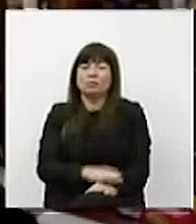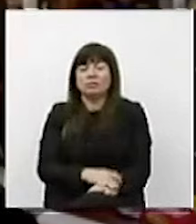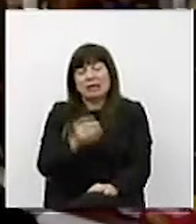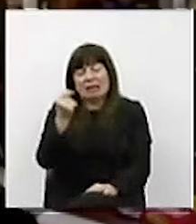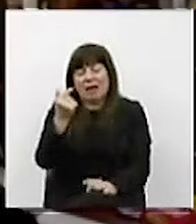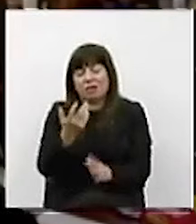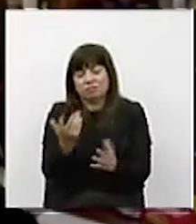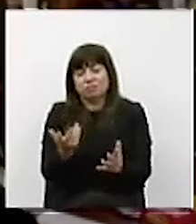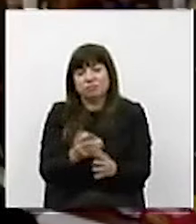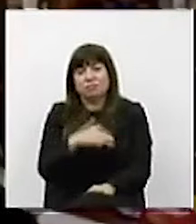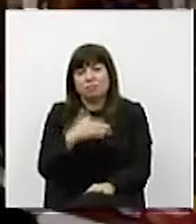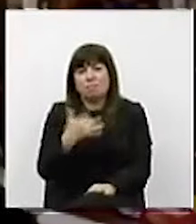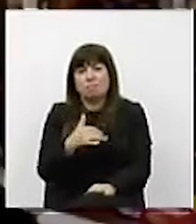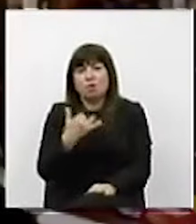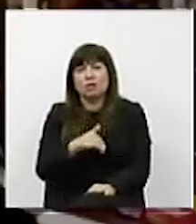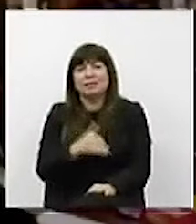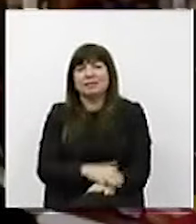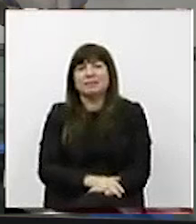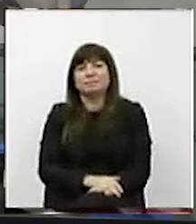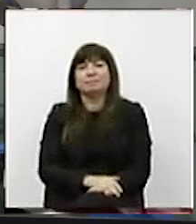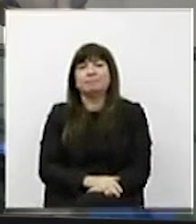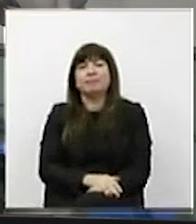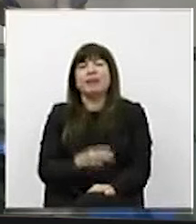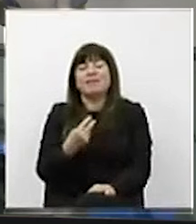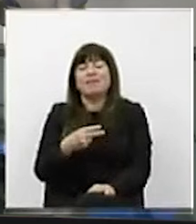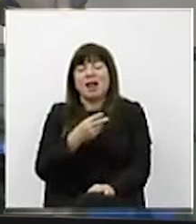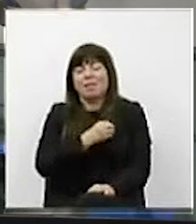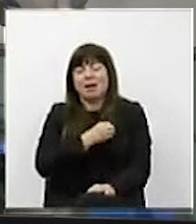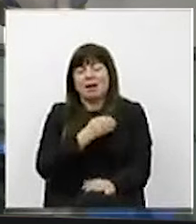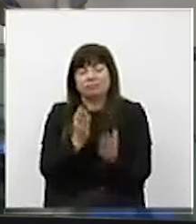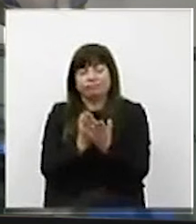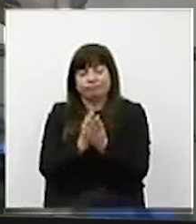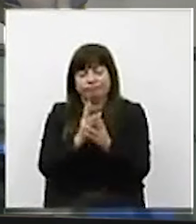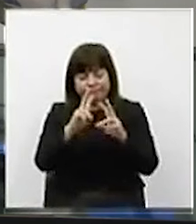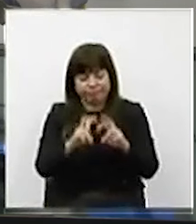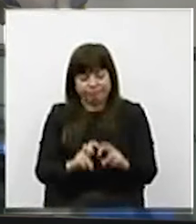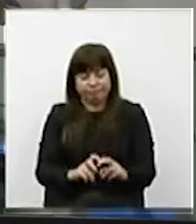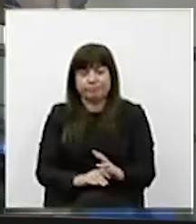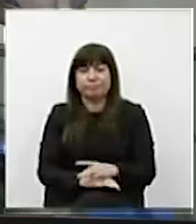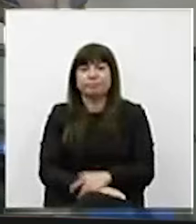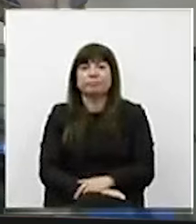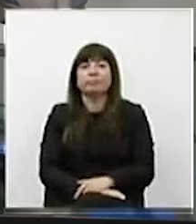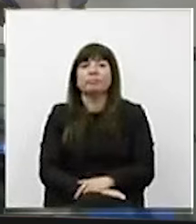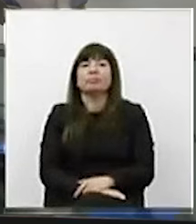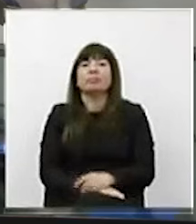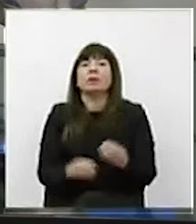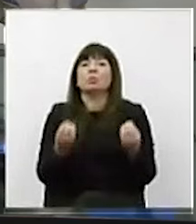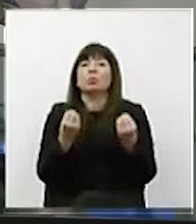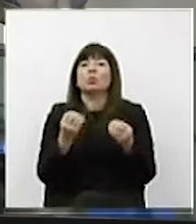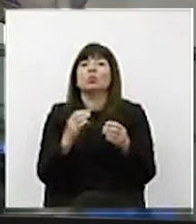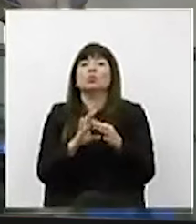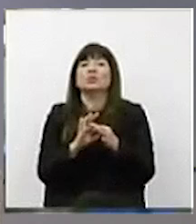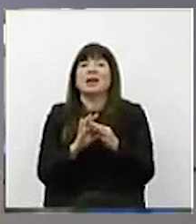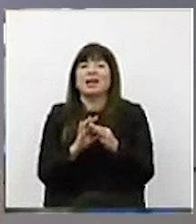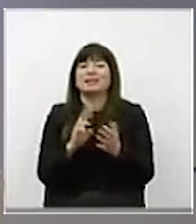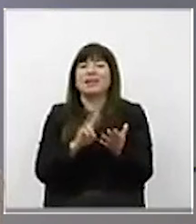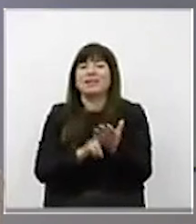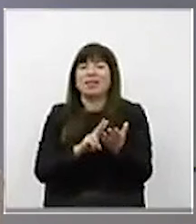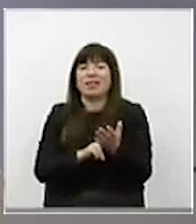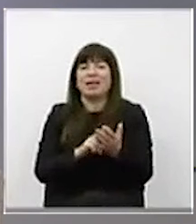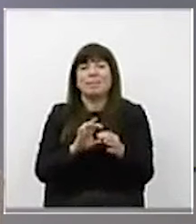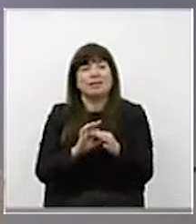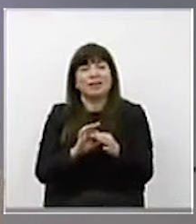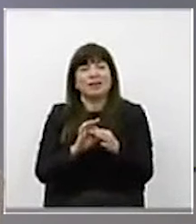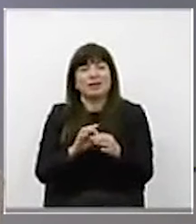es una idea, de nuevo, que vale la pena, creo yo, estudiar. Bueno, muy, muy bien, muchas gracias. Realmente le agradezco porque ha sido